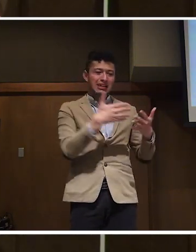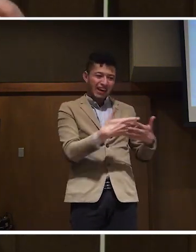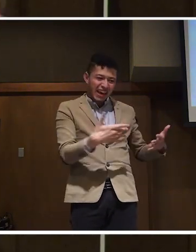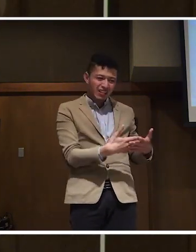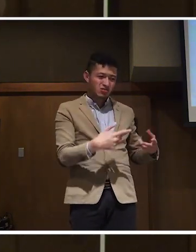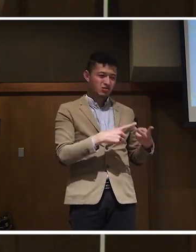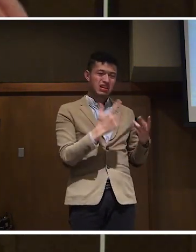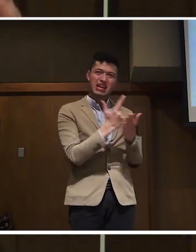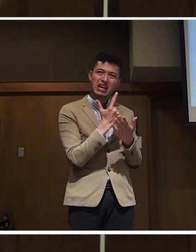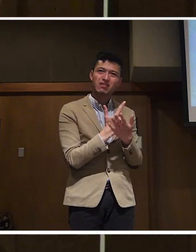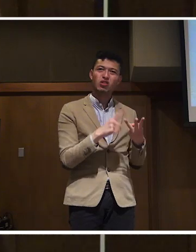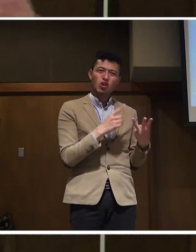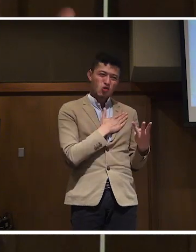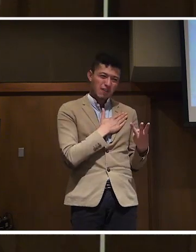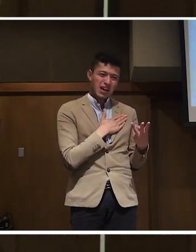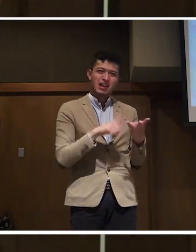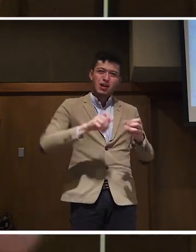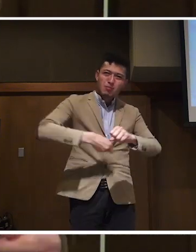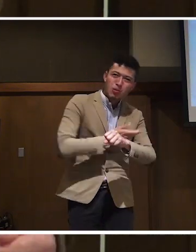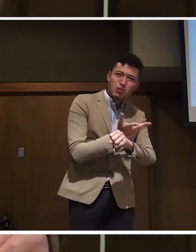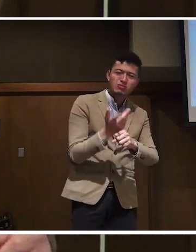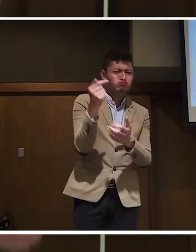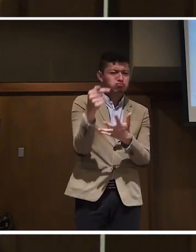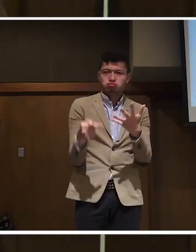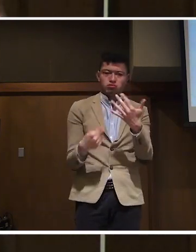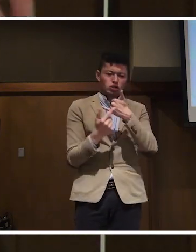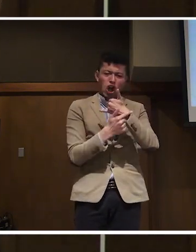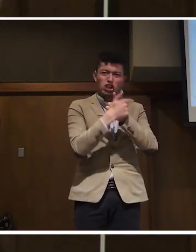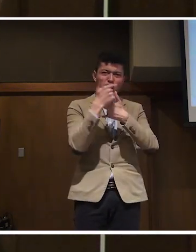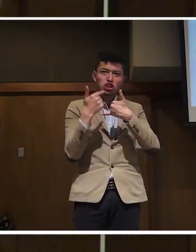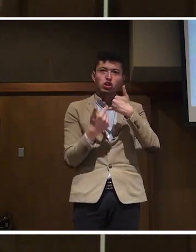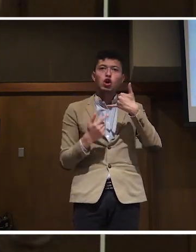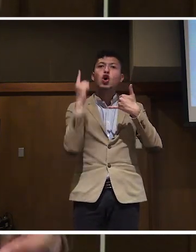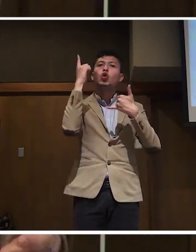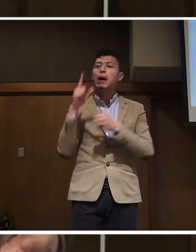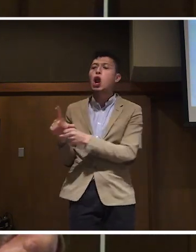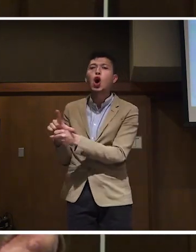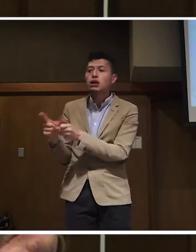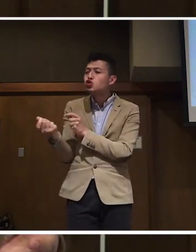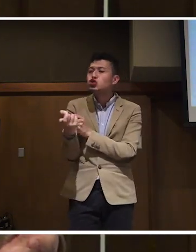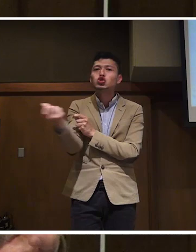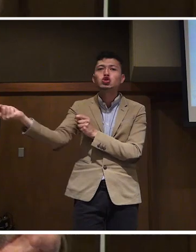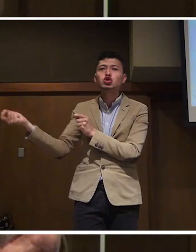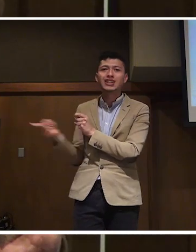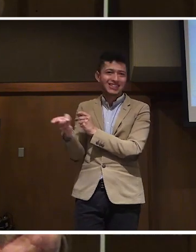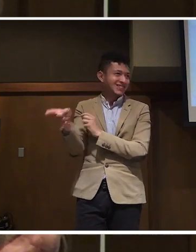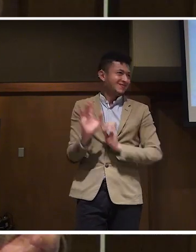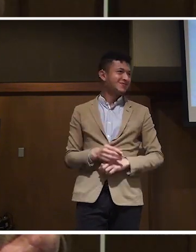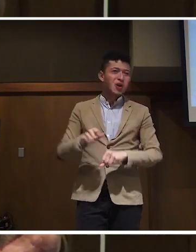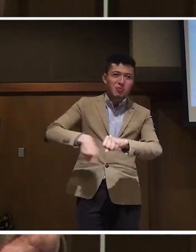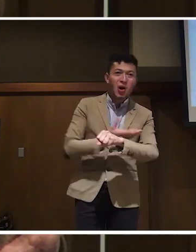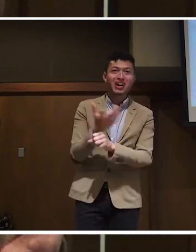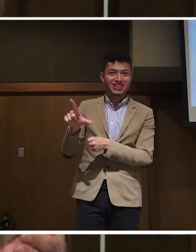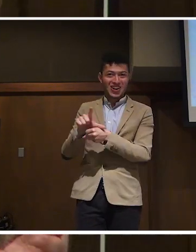libros, en novelas, en poesía, en todo el país. El poeta local es un poeta que yo creo que todos los